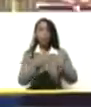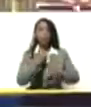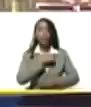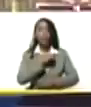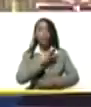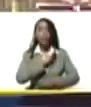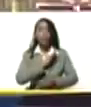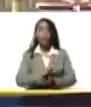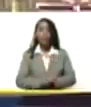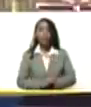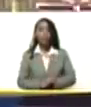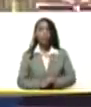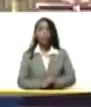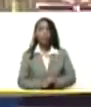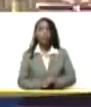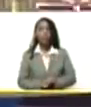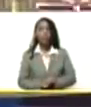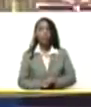compañeros